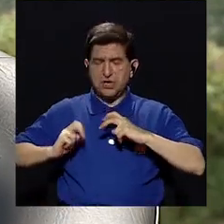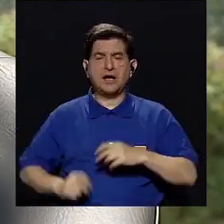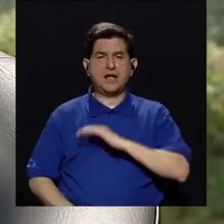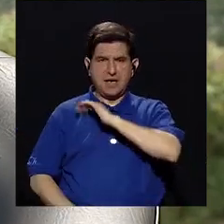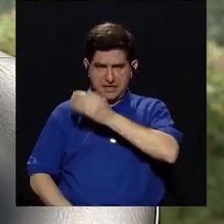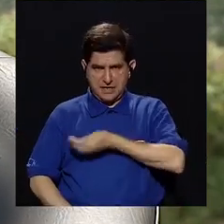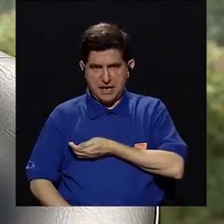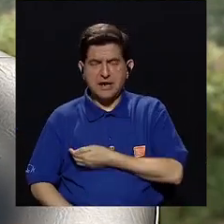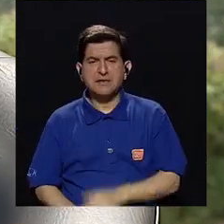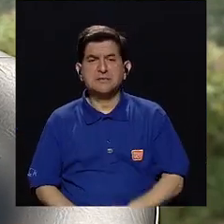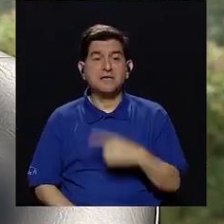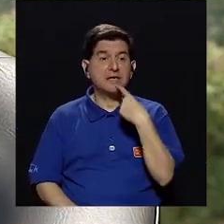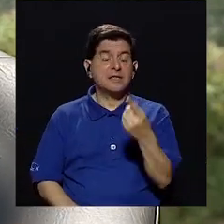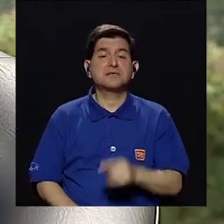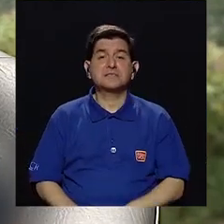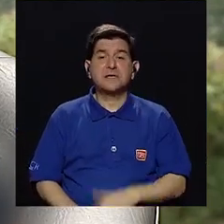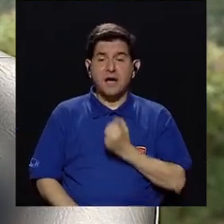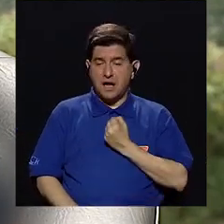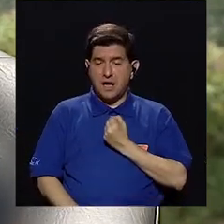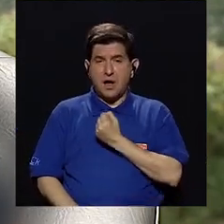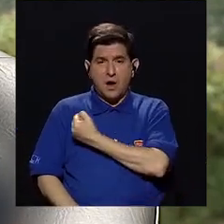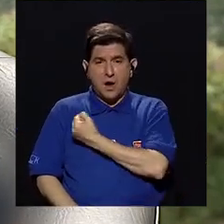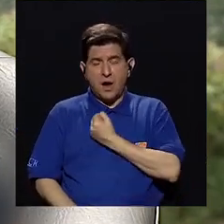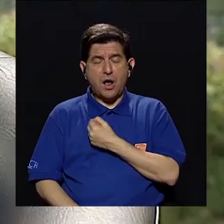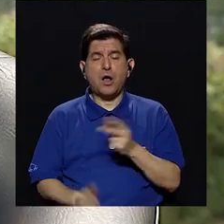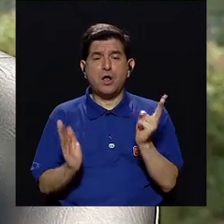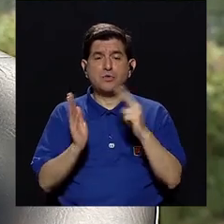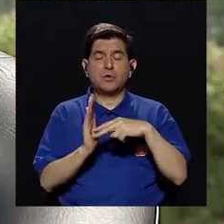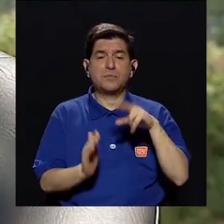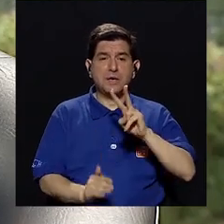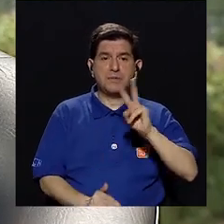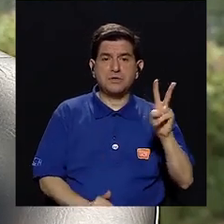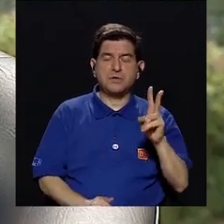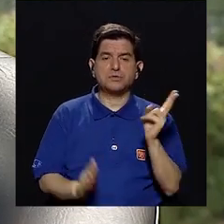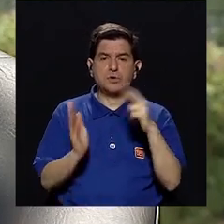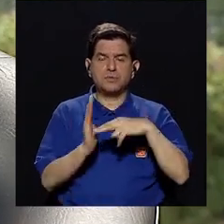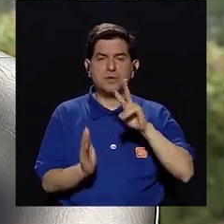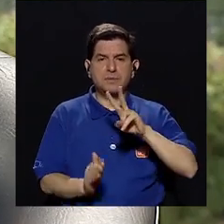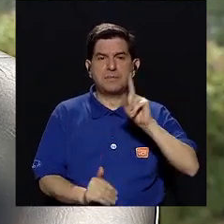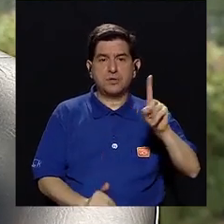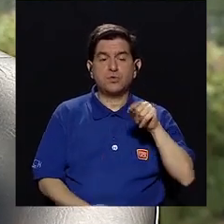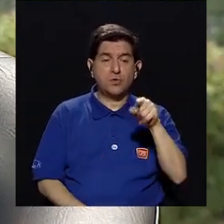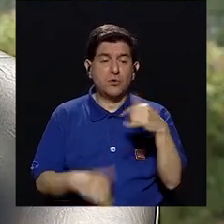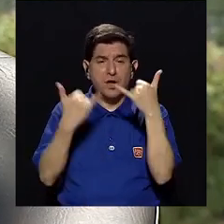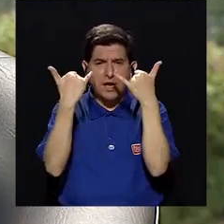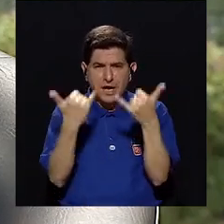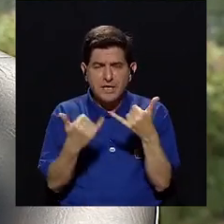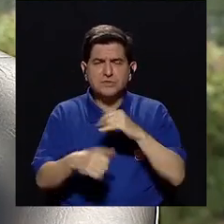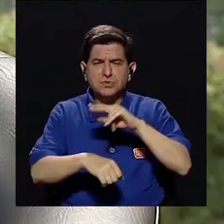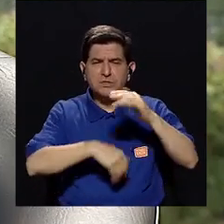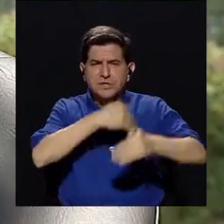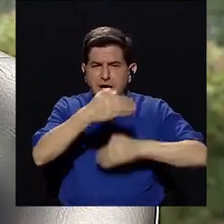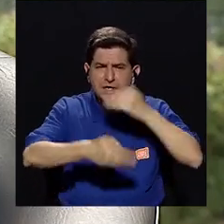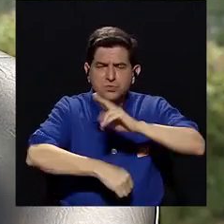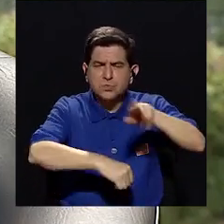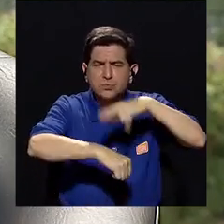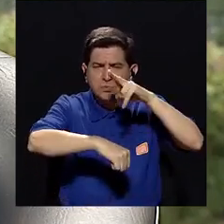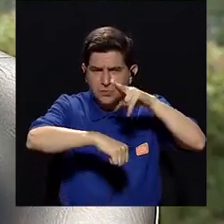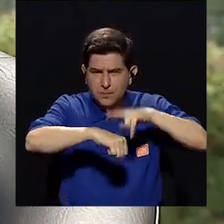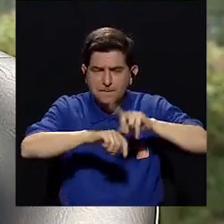decía el ultrasonido para el 2022 2000 entonces creo que eso ya se ha ido normalizando